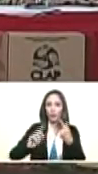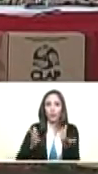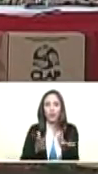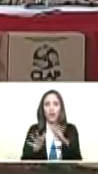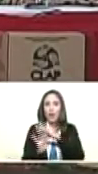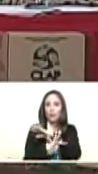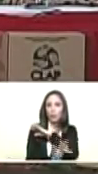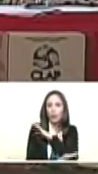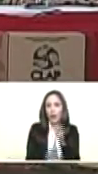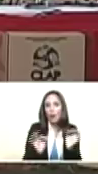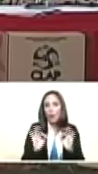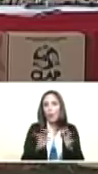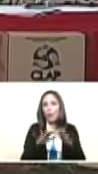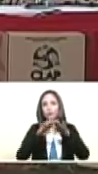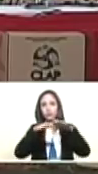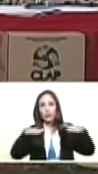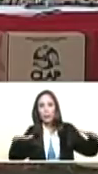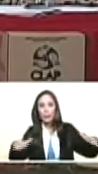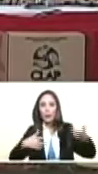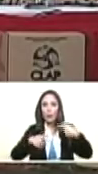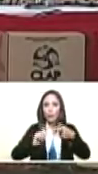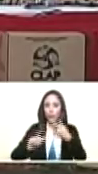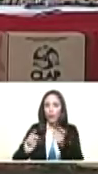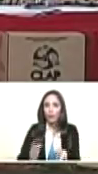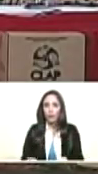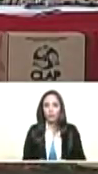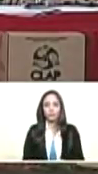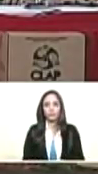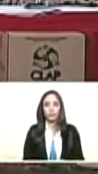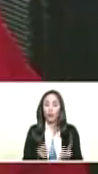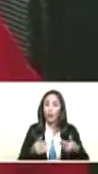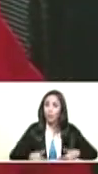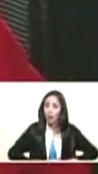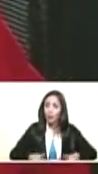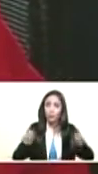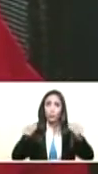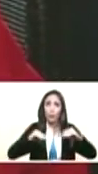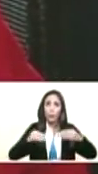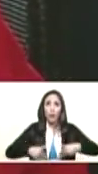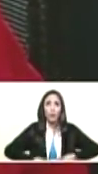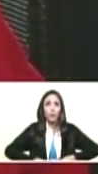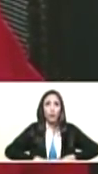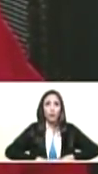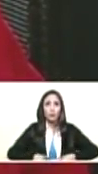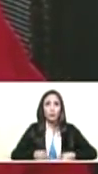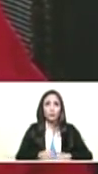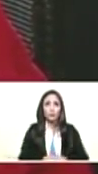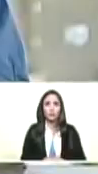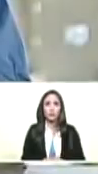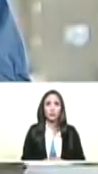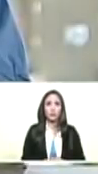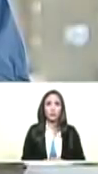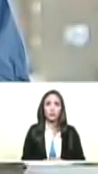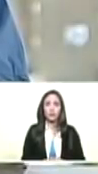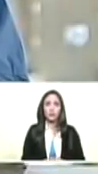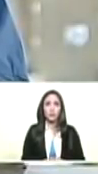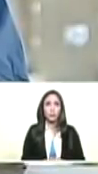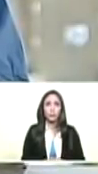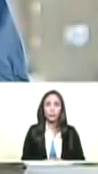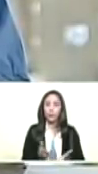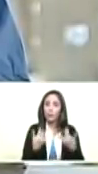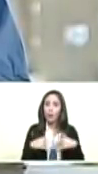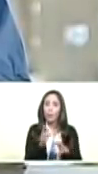Tremendo esfuerzo que hacemos. Hay que hacer un esfuerzo mayor, Y bueno, garantizar la relación